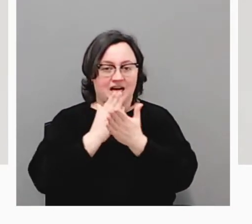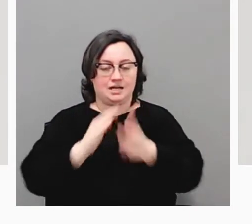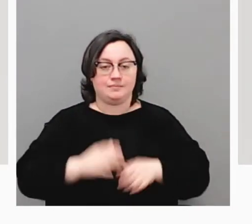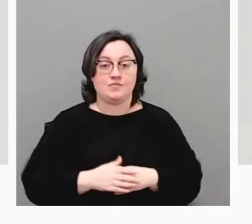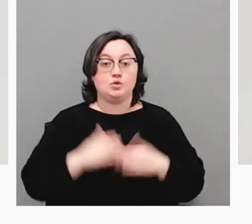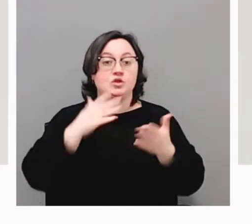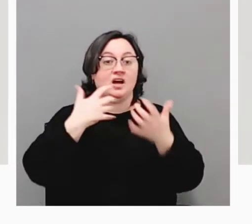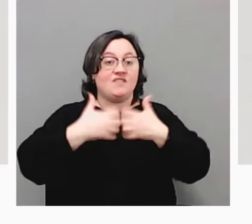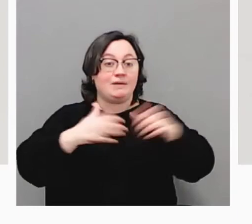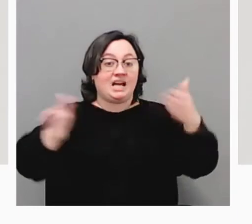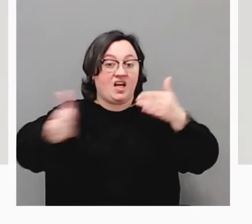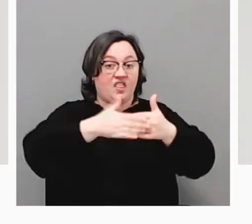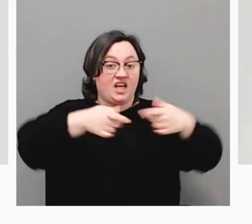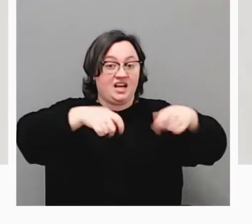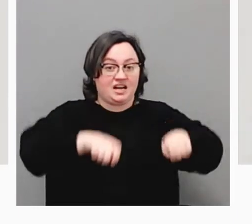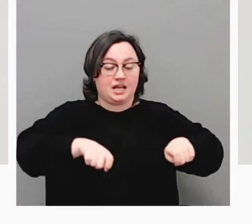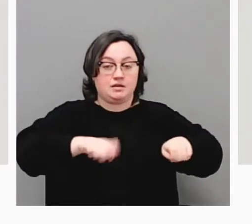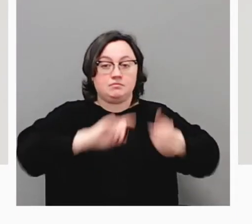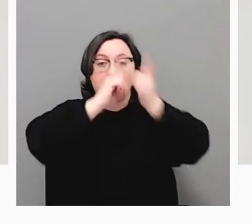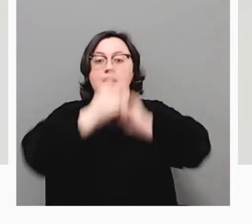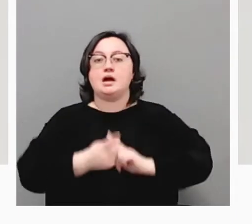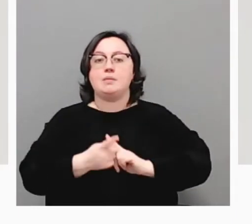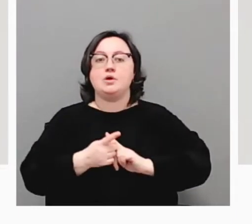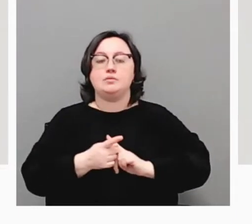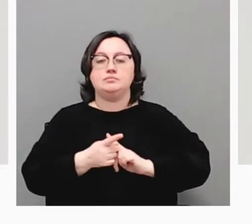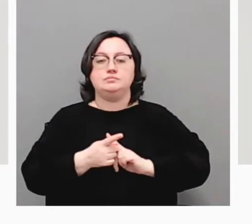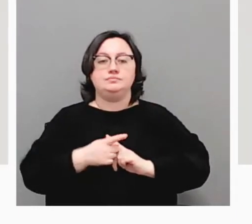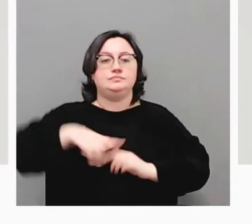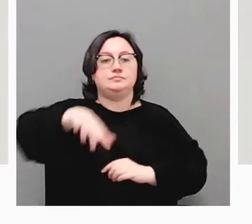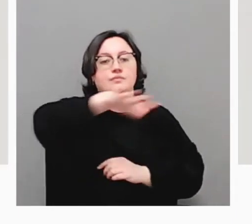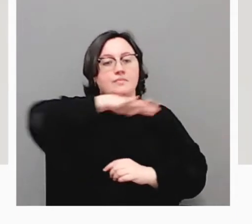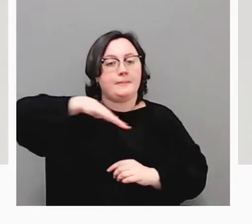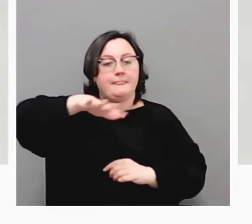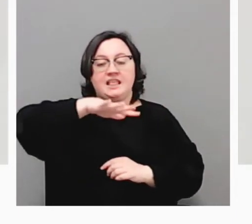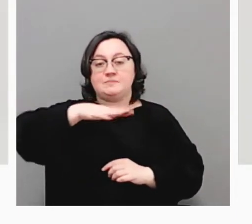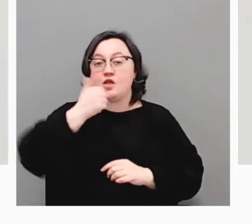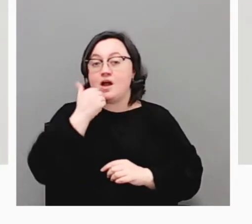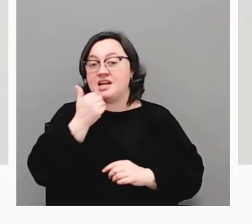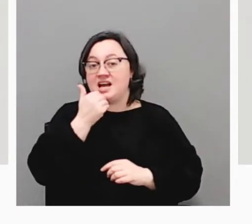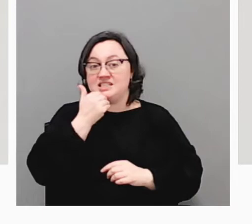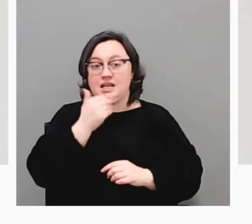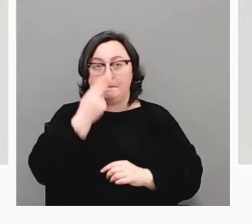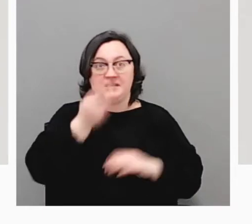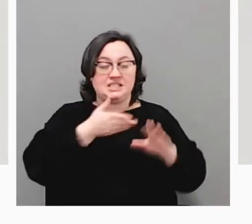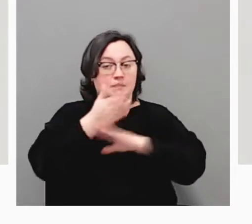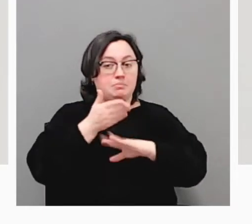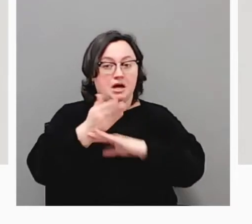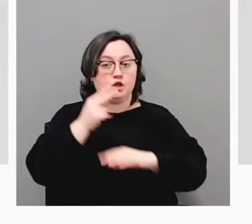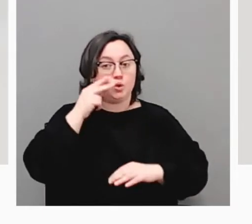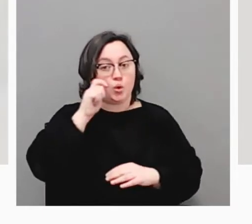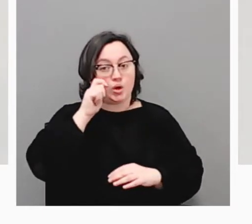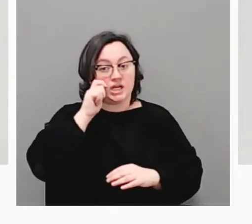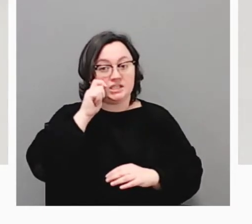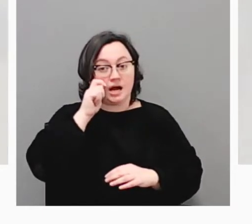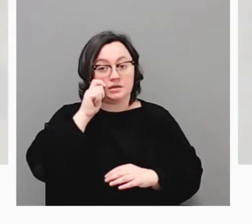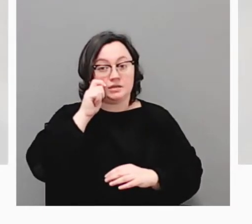cierre, pues han quedado convertidos en un espacio que prácticamente es visitado por turistas y sobre todo también por